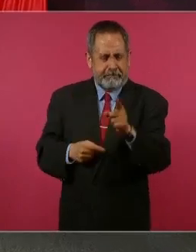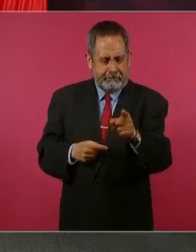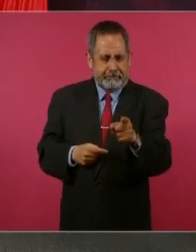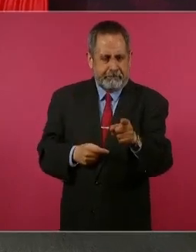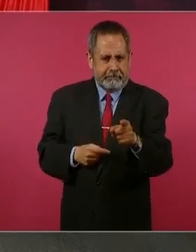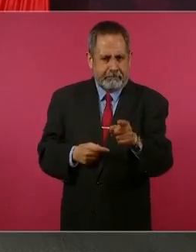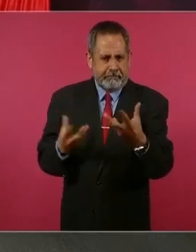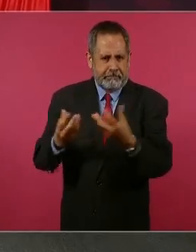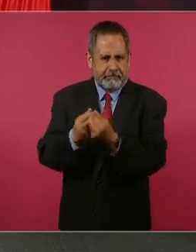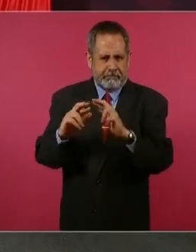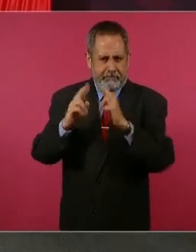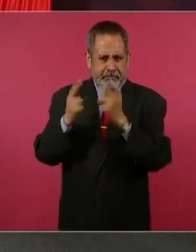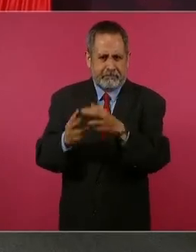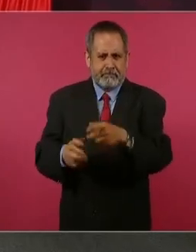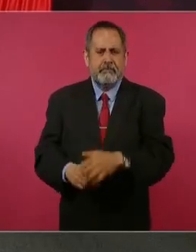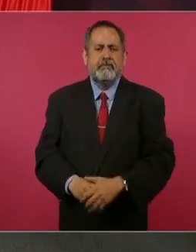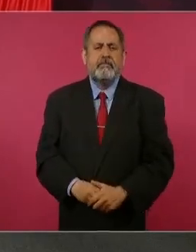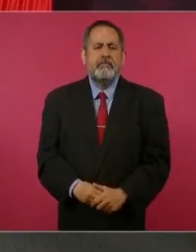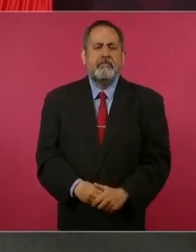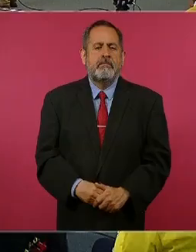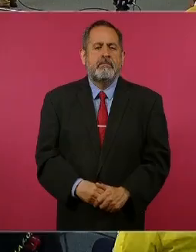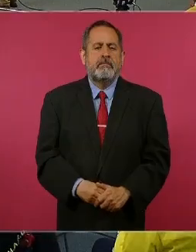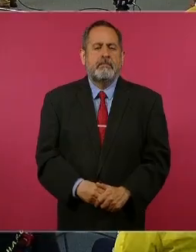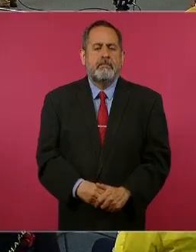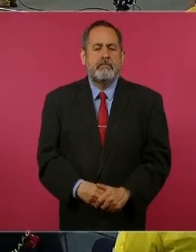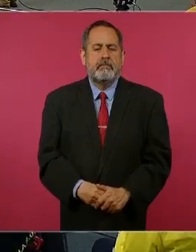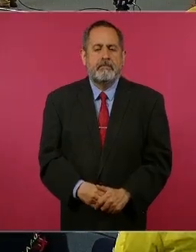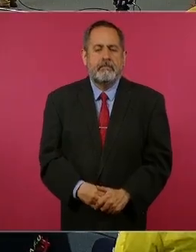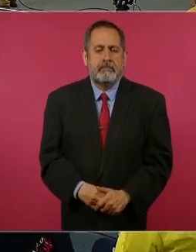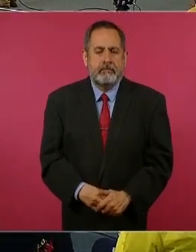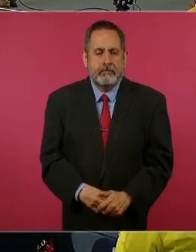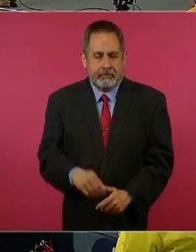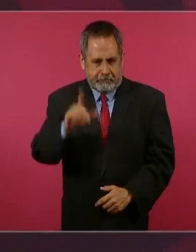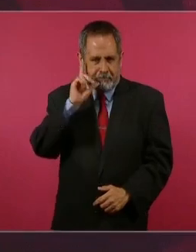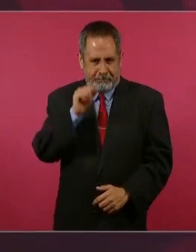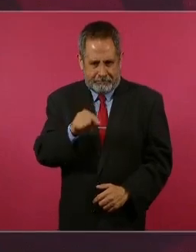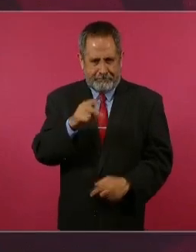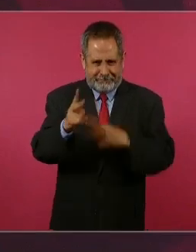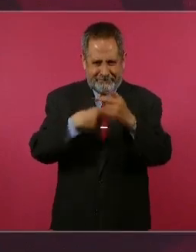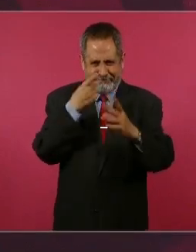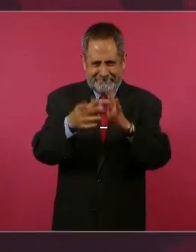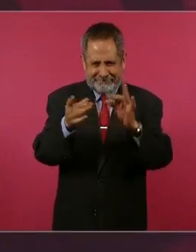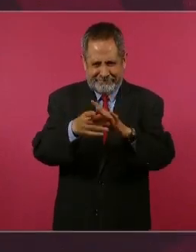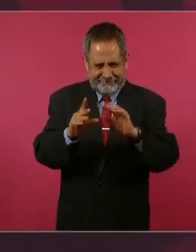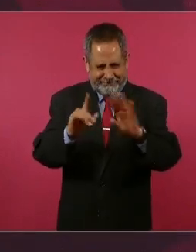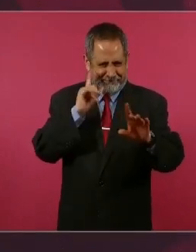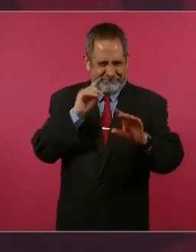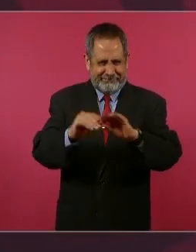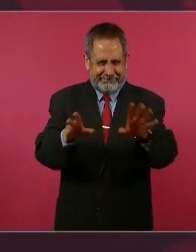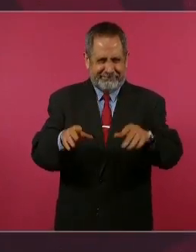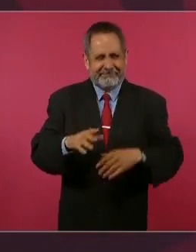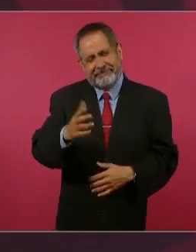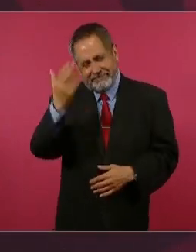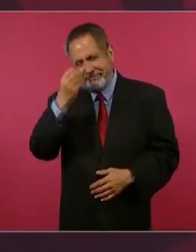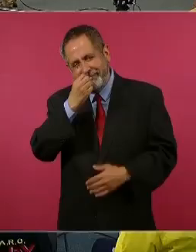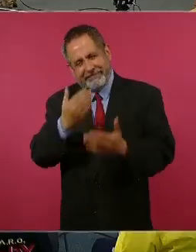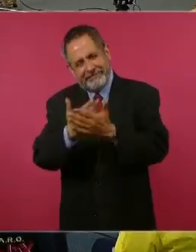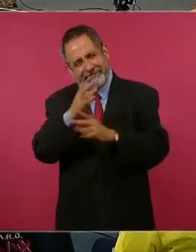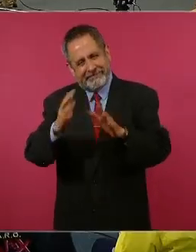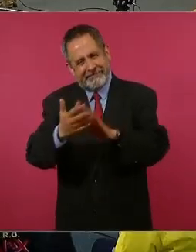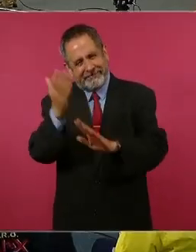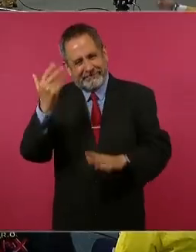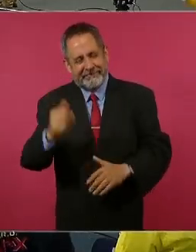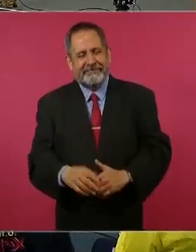mañana vamos a vámonos a desayunar